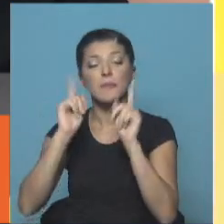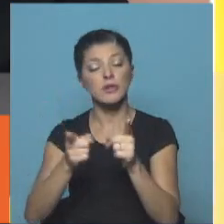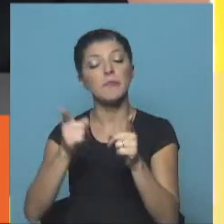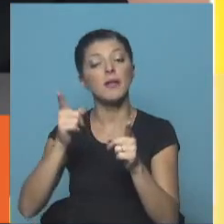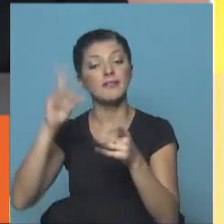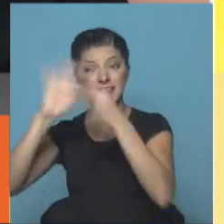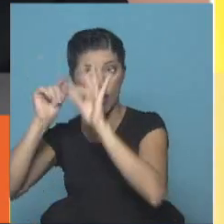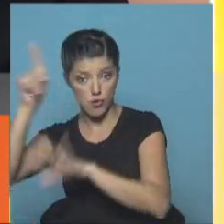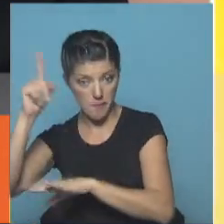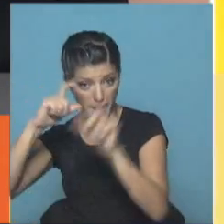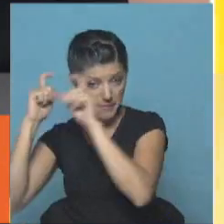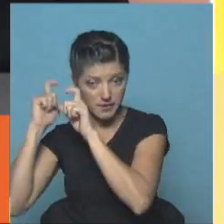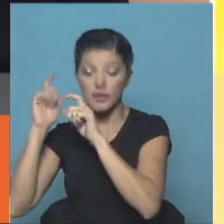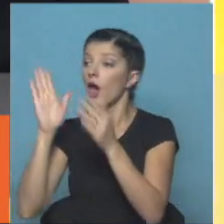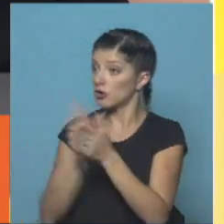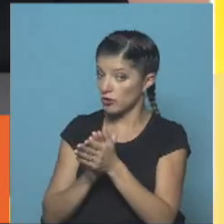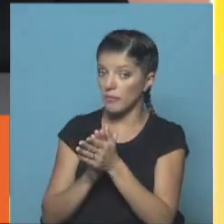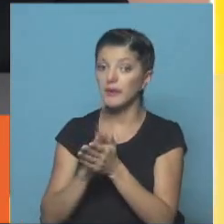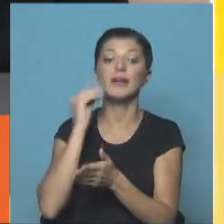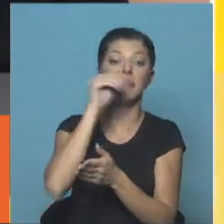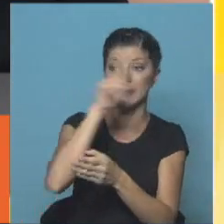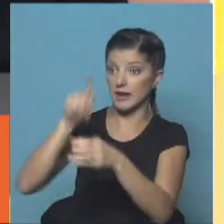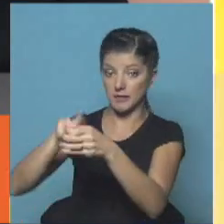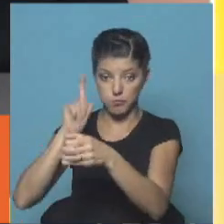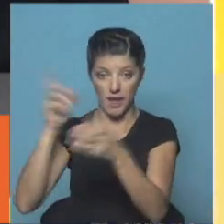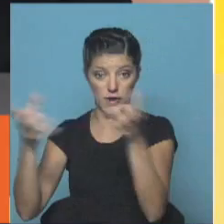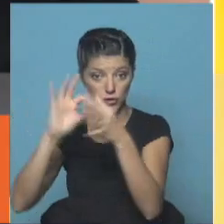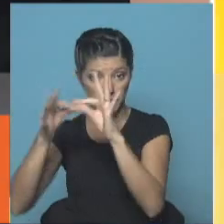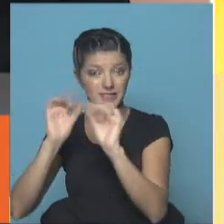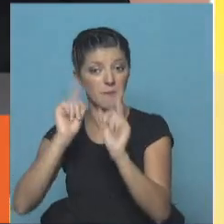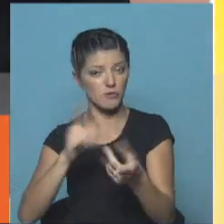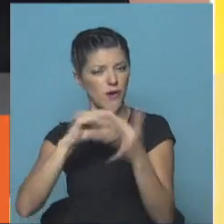La experiencia del Brexit también es muy, de alguna forma, nos educa de alguna